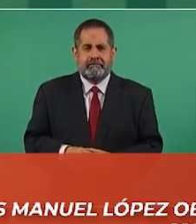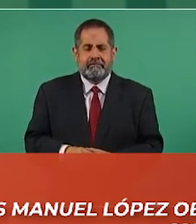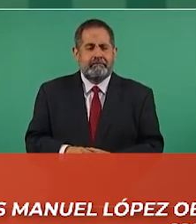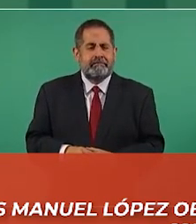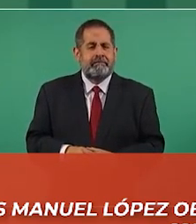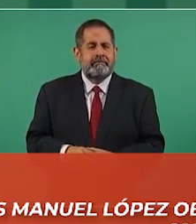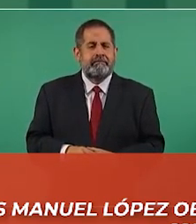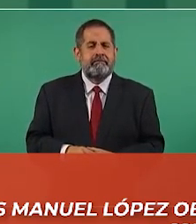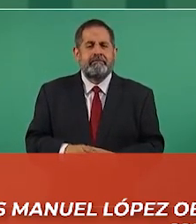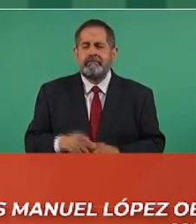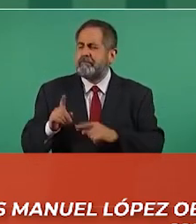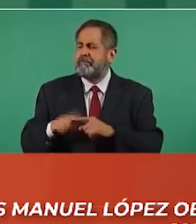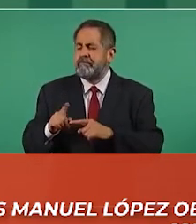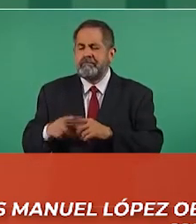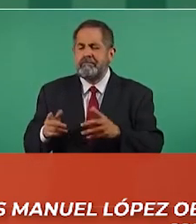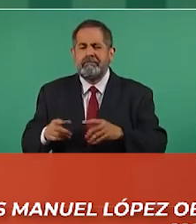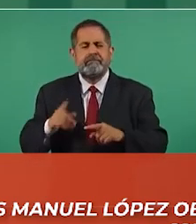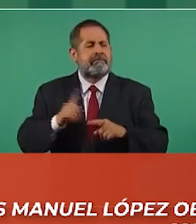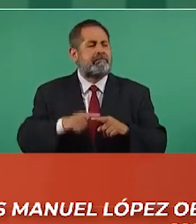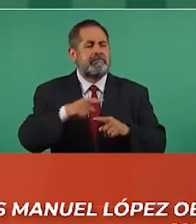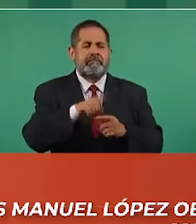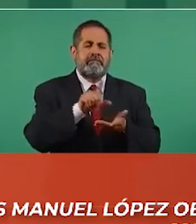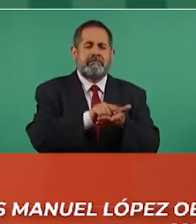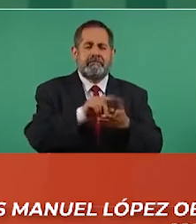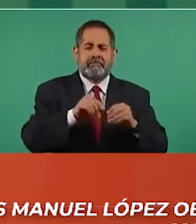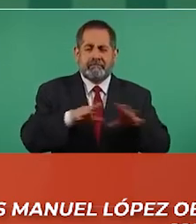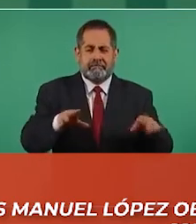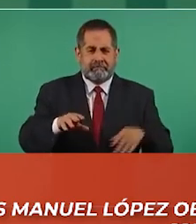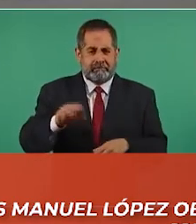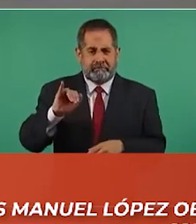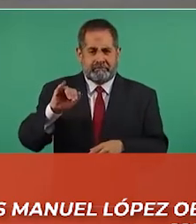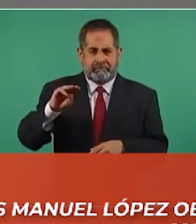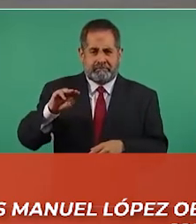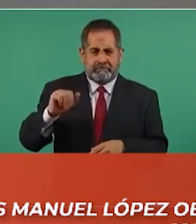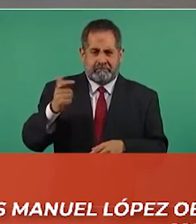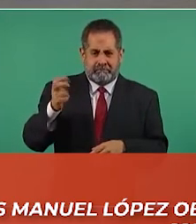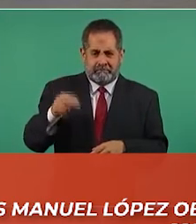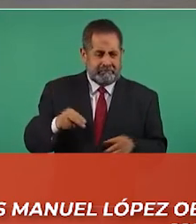¿Quién? ¿Pero quién lo puso? ¿Imagen?